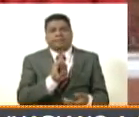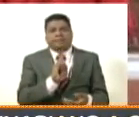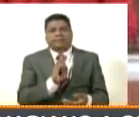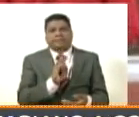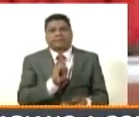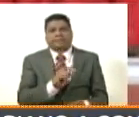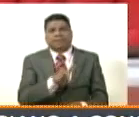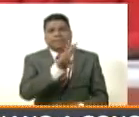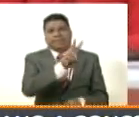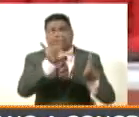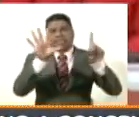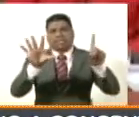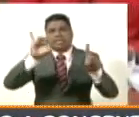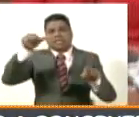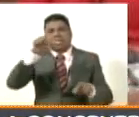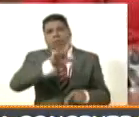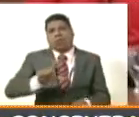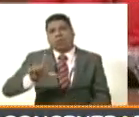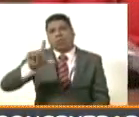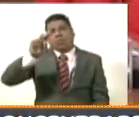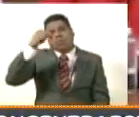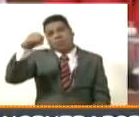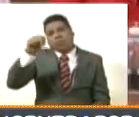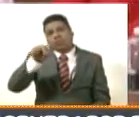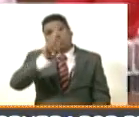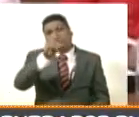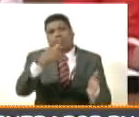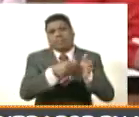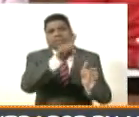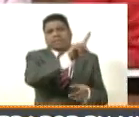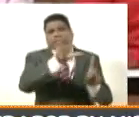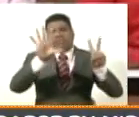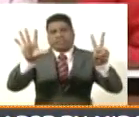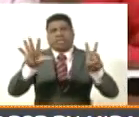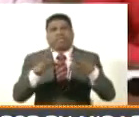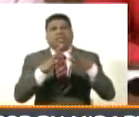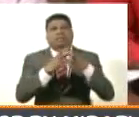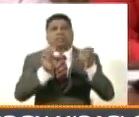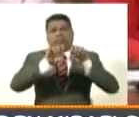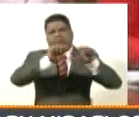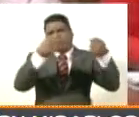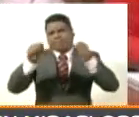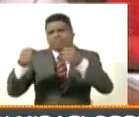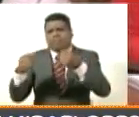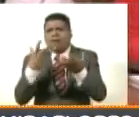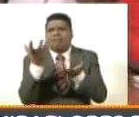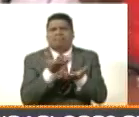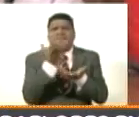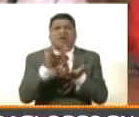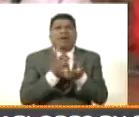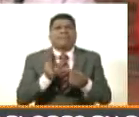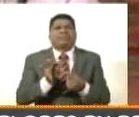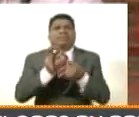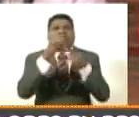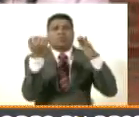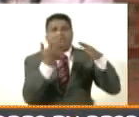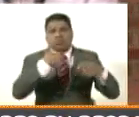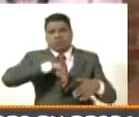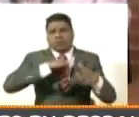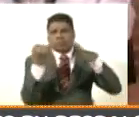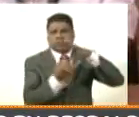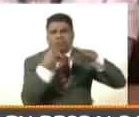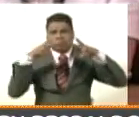2017, causando destrozos en equipos de alta especialización en nuestro Instituto Nacional